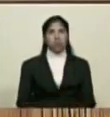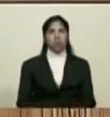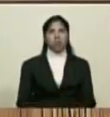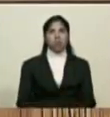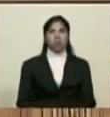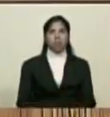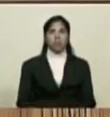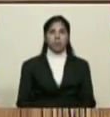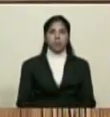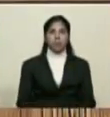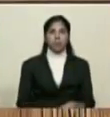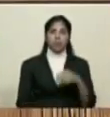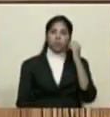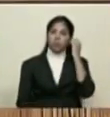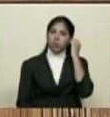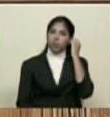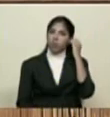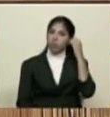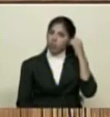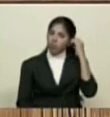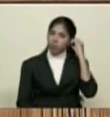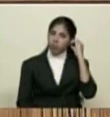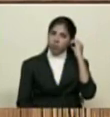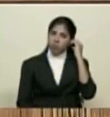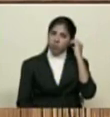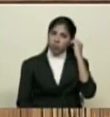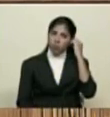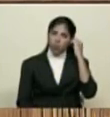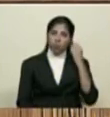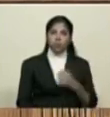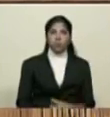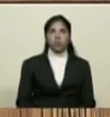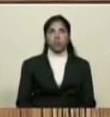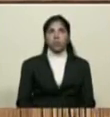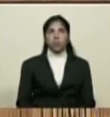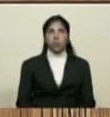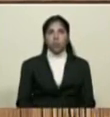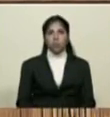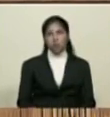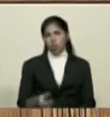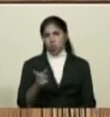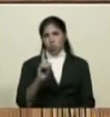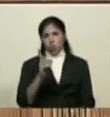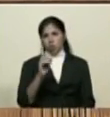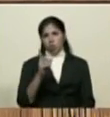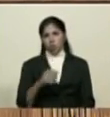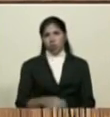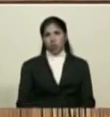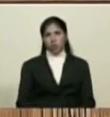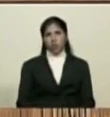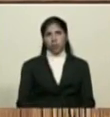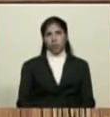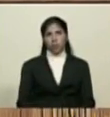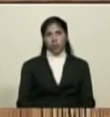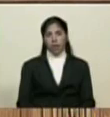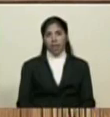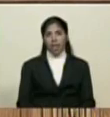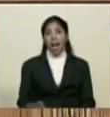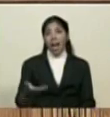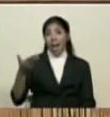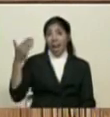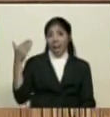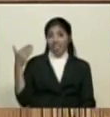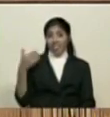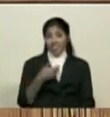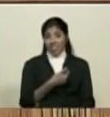que obviamente no iba a citar la directiva, la anterior titular del